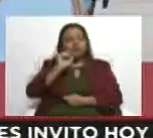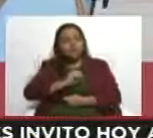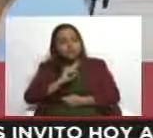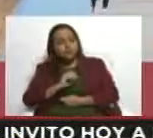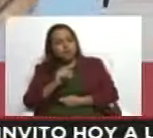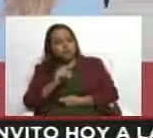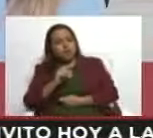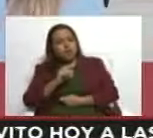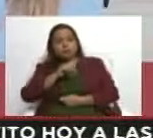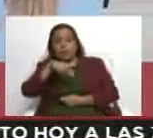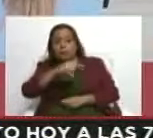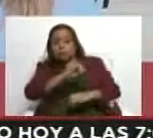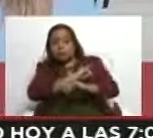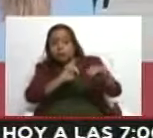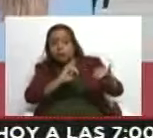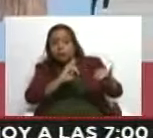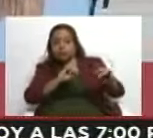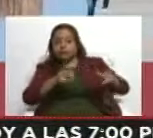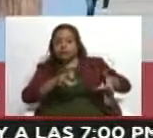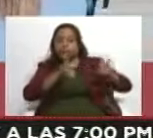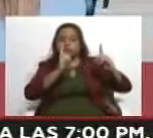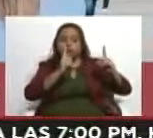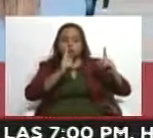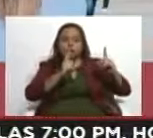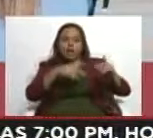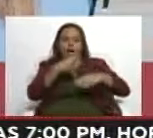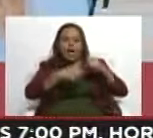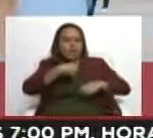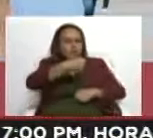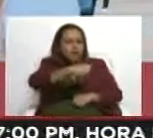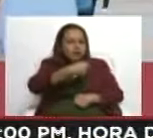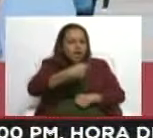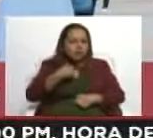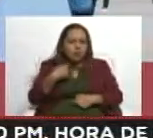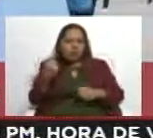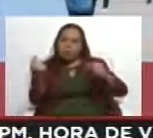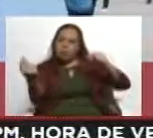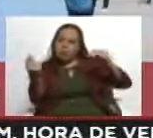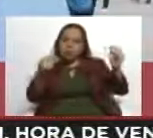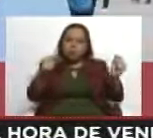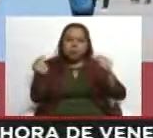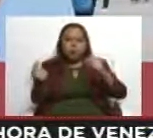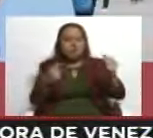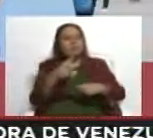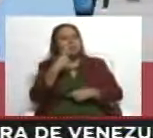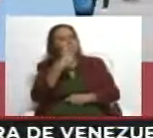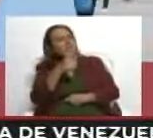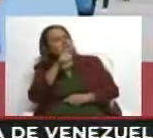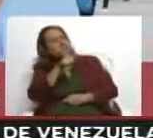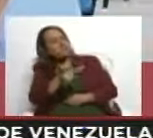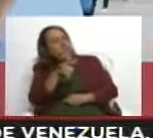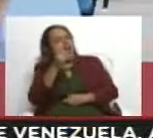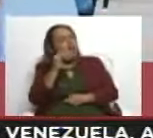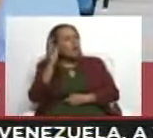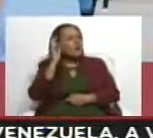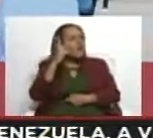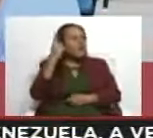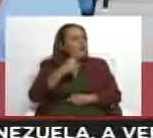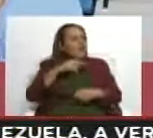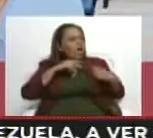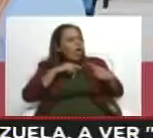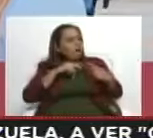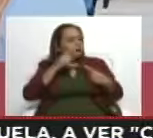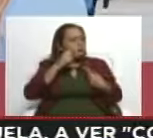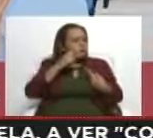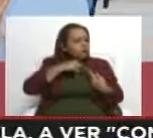Bolívar después que terminó la inauguración y íbamos a grabar una entrevista. Y yo estaba hablando con él y estaba diciendo, mira José, el audio es así, tienes que hablar el micrófono así,